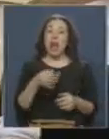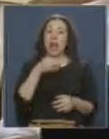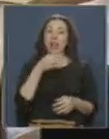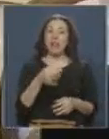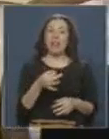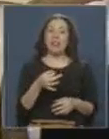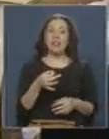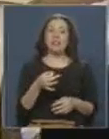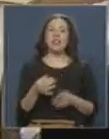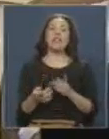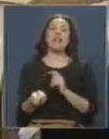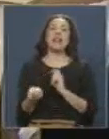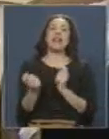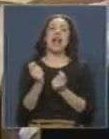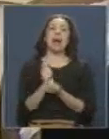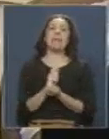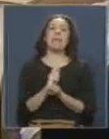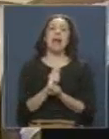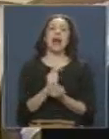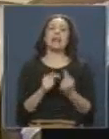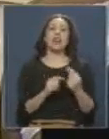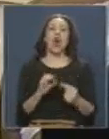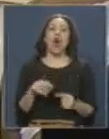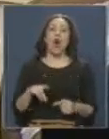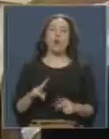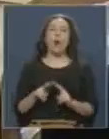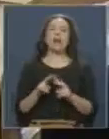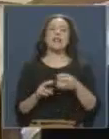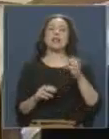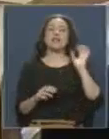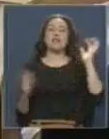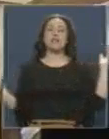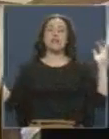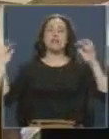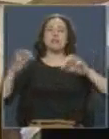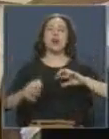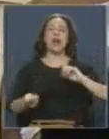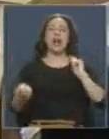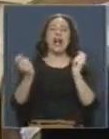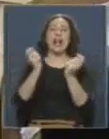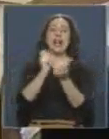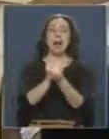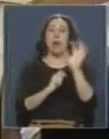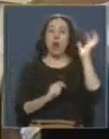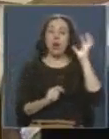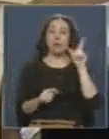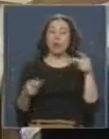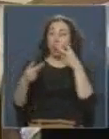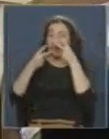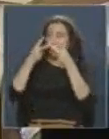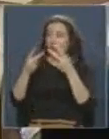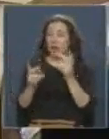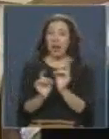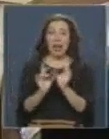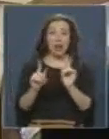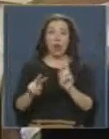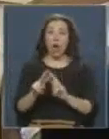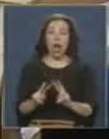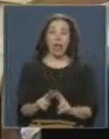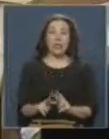ONU, con organizar la cumbre mundial por el cambio climático. Bueno, aquí se ve, a vista y paciencia de la gente, no han hecho absolutamente nada. Es